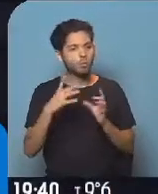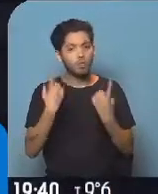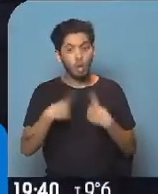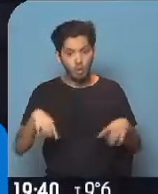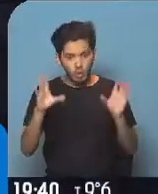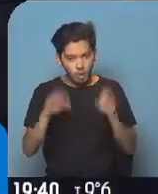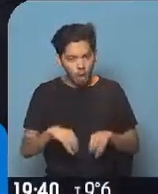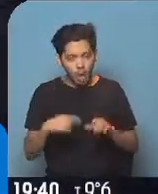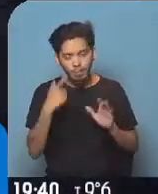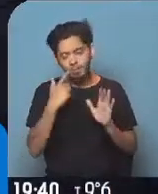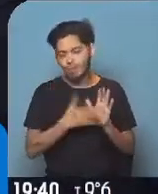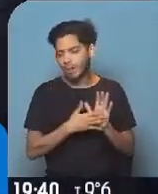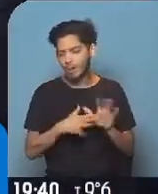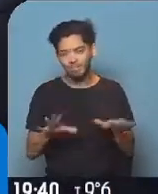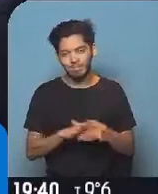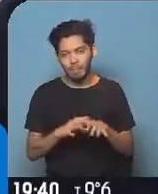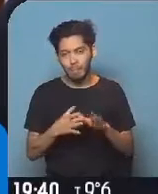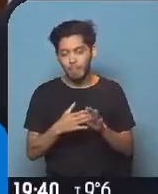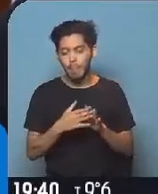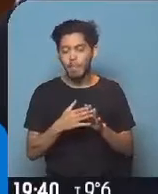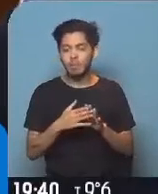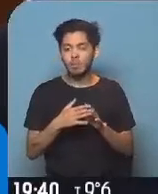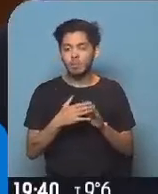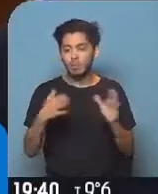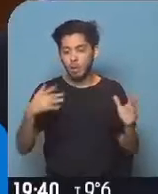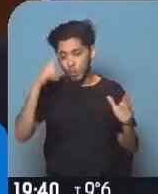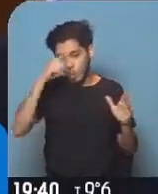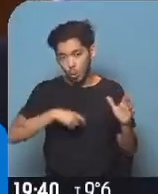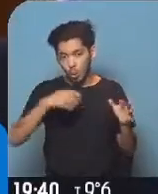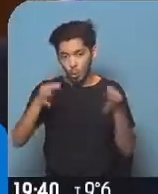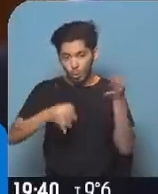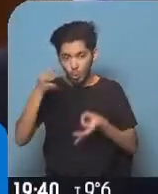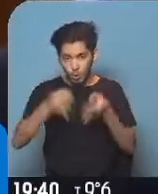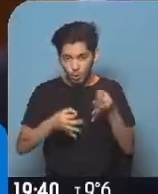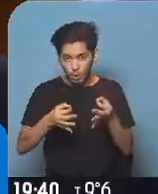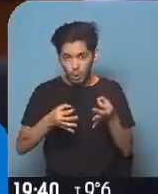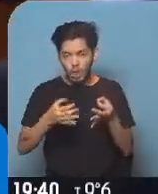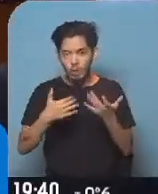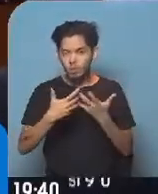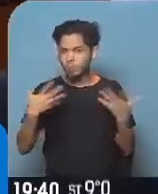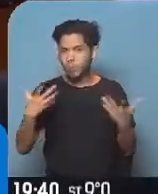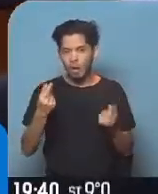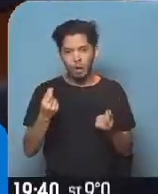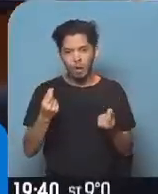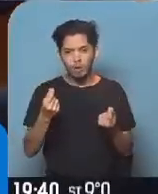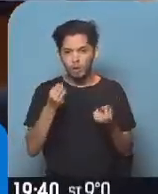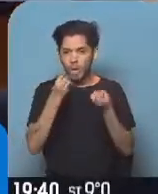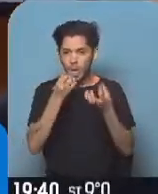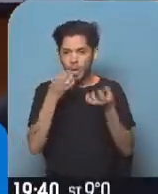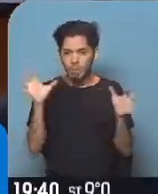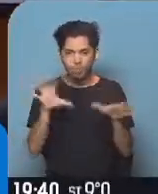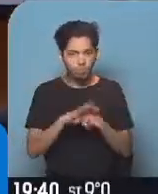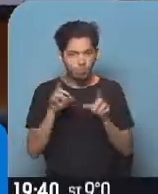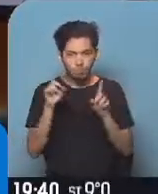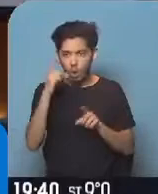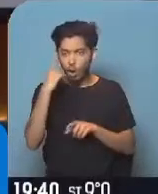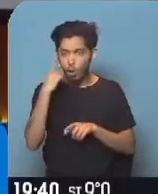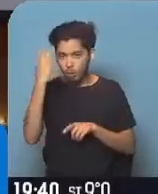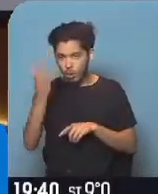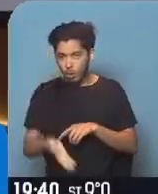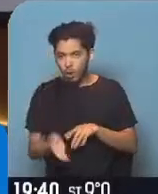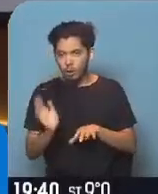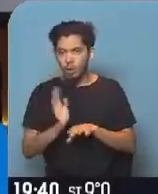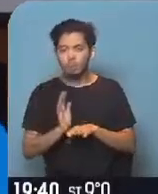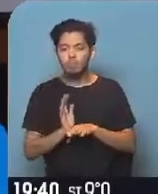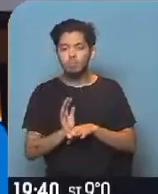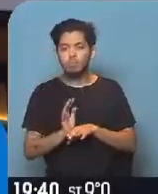luz de un proceso judicial van a tener un enorme valor, tanto las declaraciones de él como las evidencias que pueden